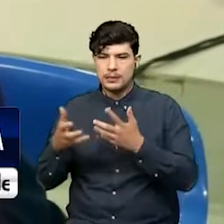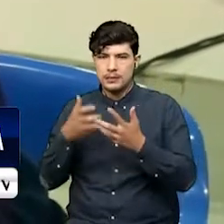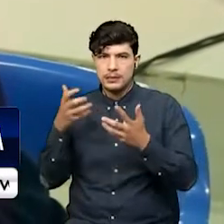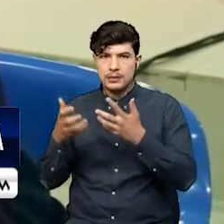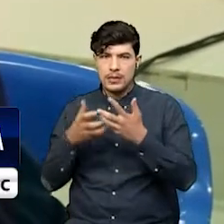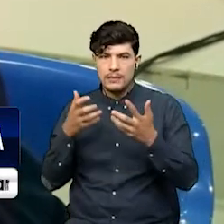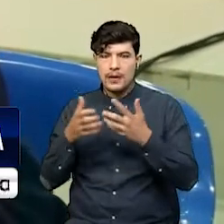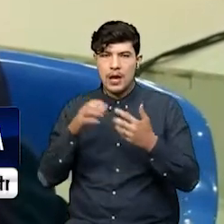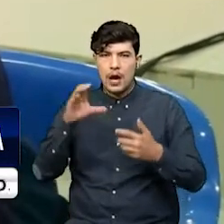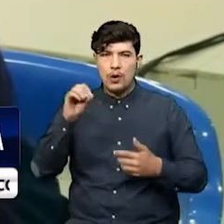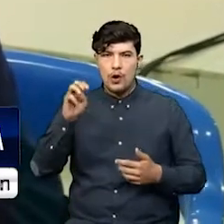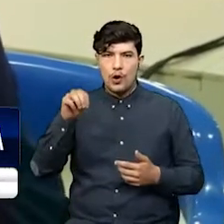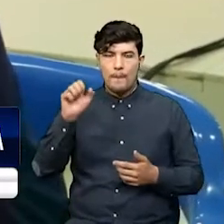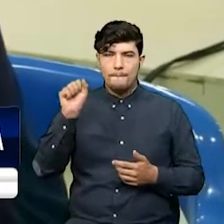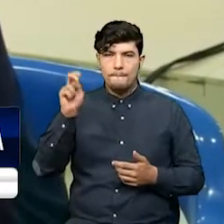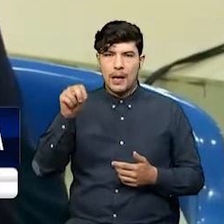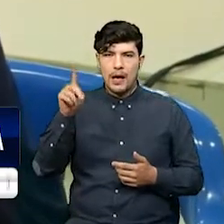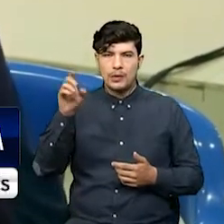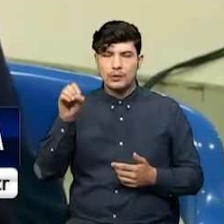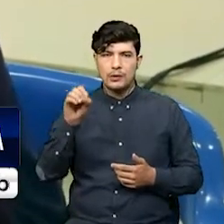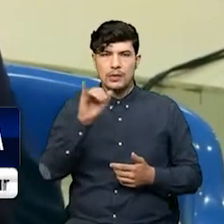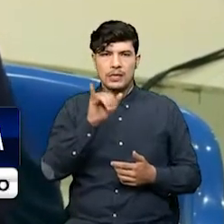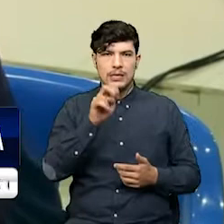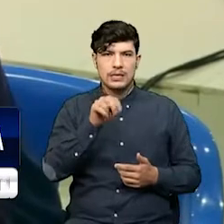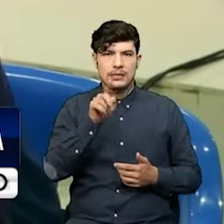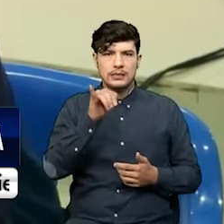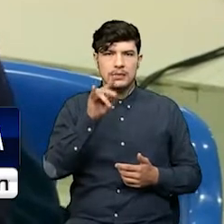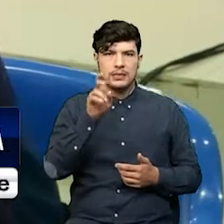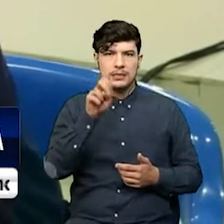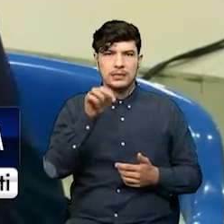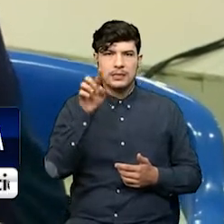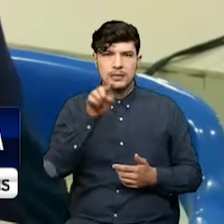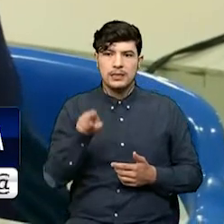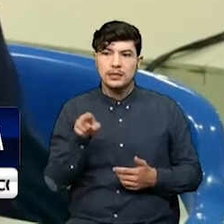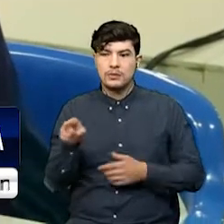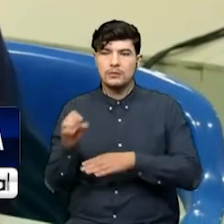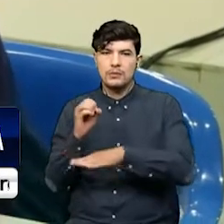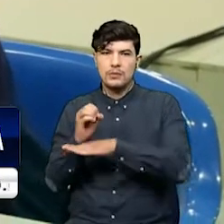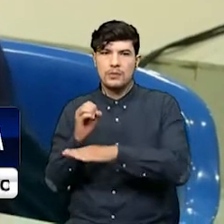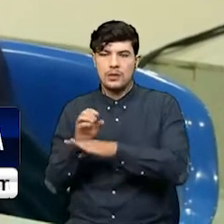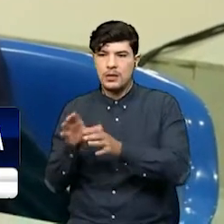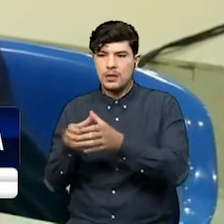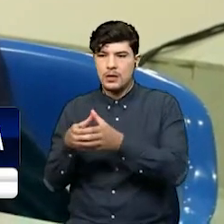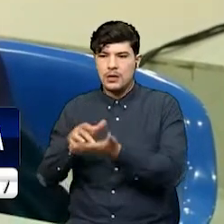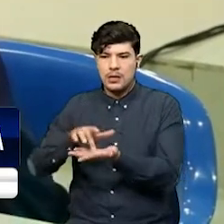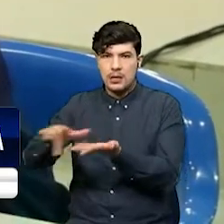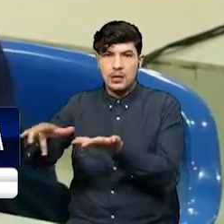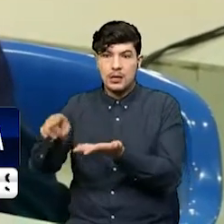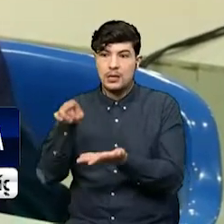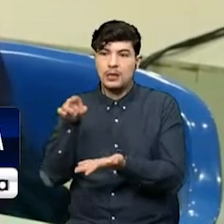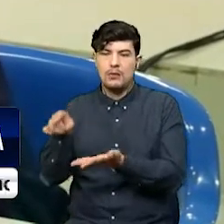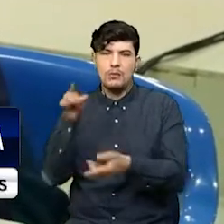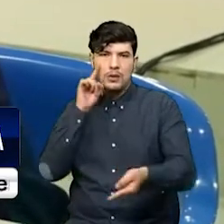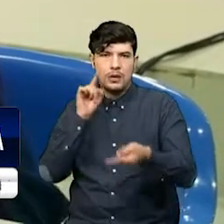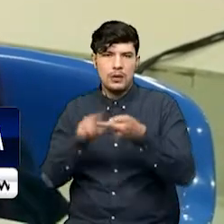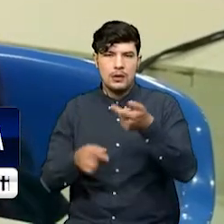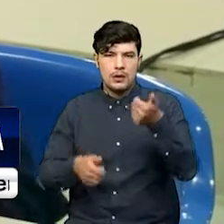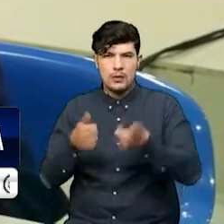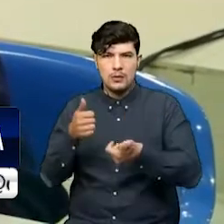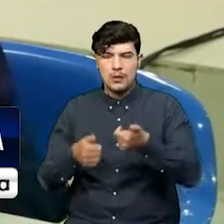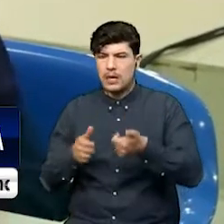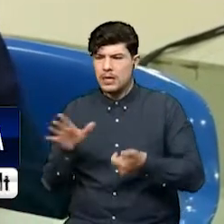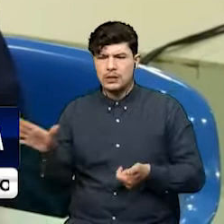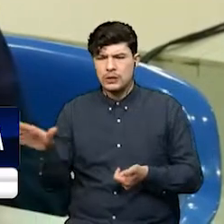de incidentes es una organización de emergencia que se estructura con el propósito de tener